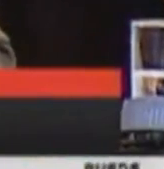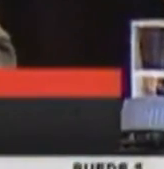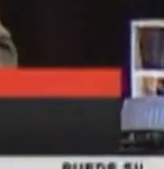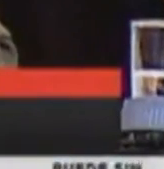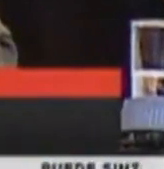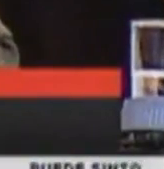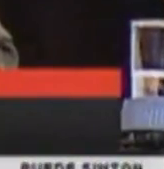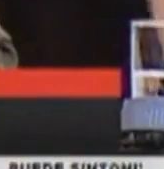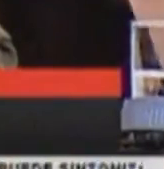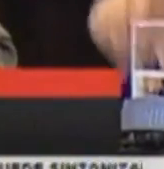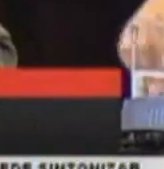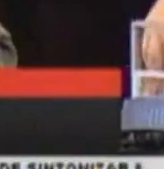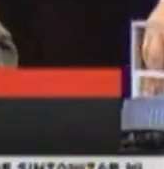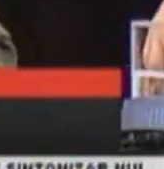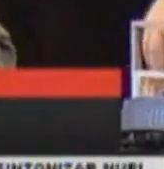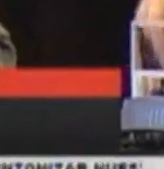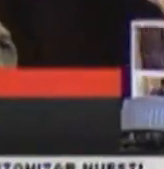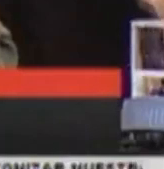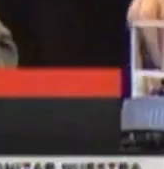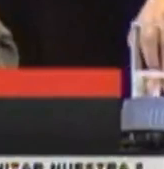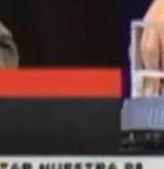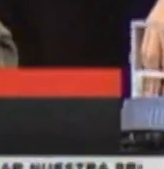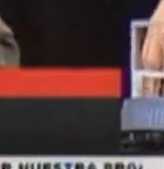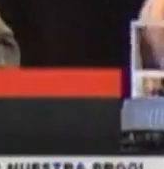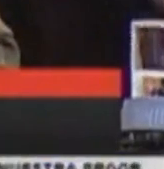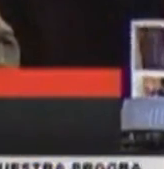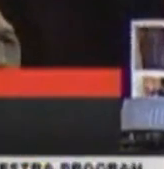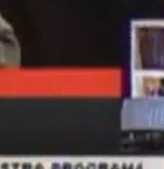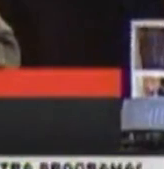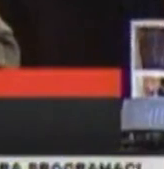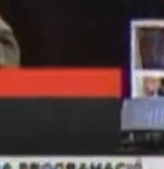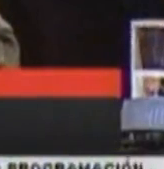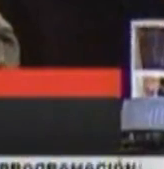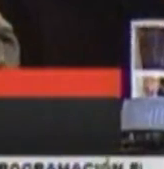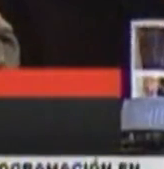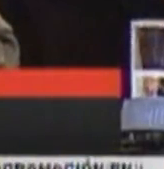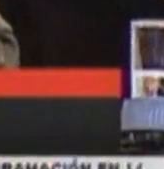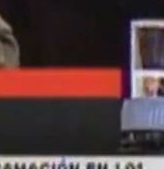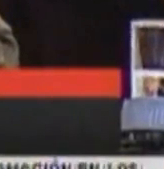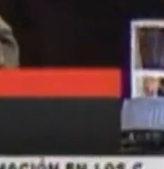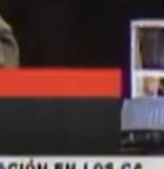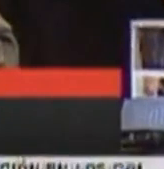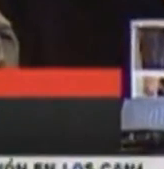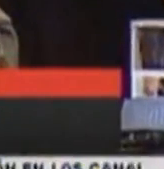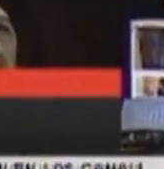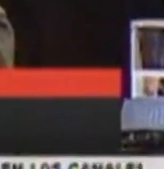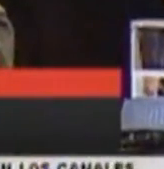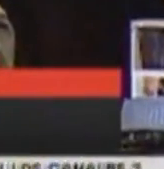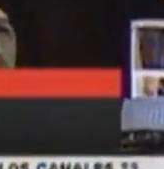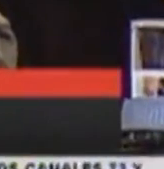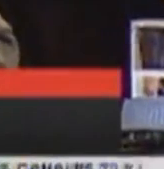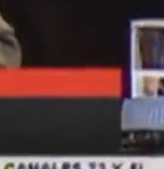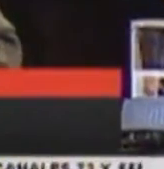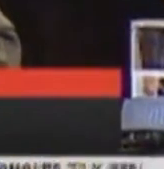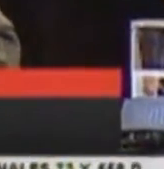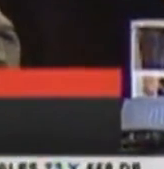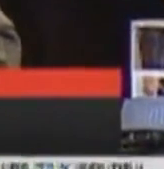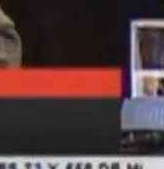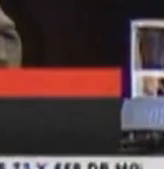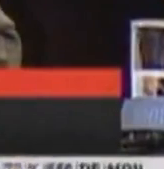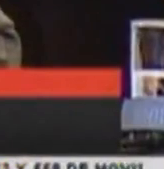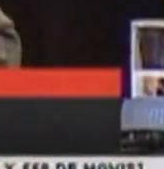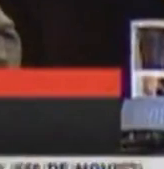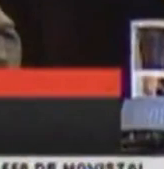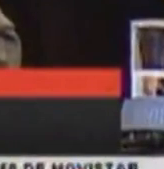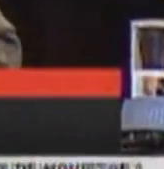institucionales en todas las áreas del Estado. También significaría avanzar más rápido con gestión pública y con servir